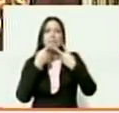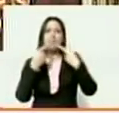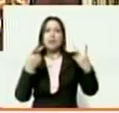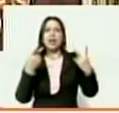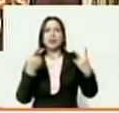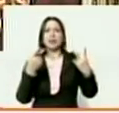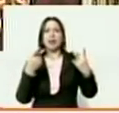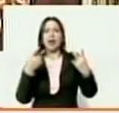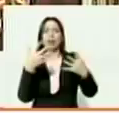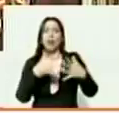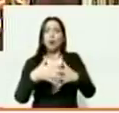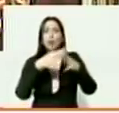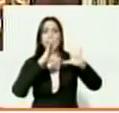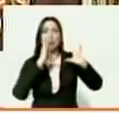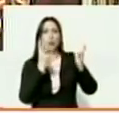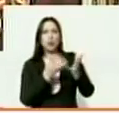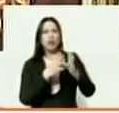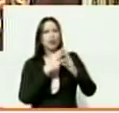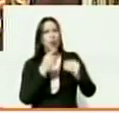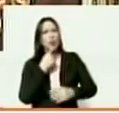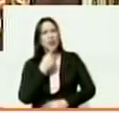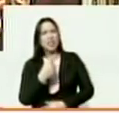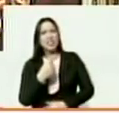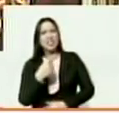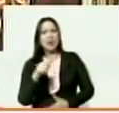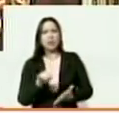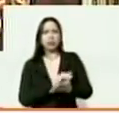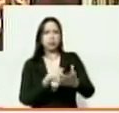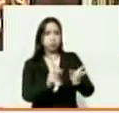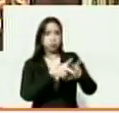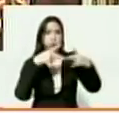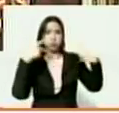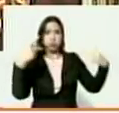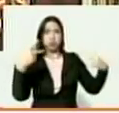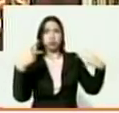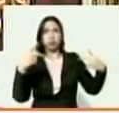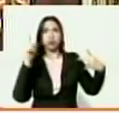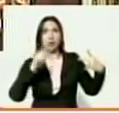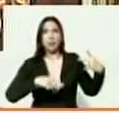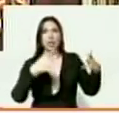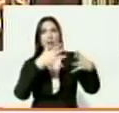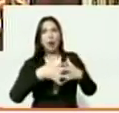mundial. Todo lo que saca New York Times, Washington Post, la agencia AP.